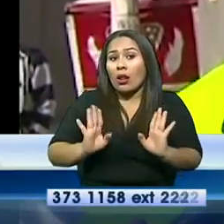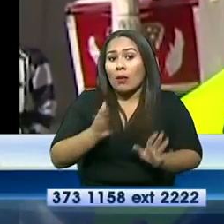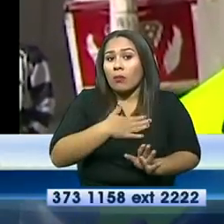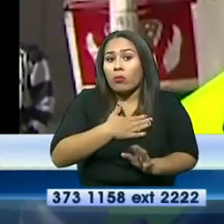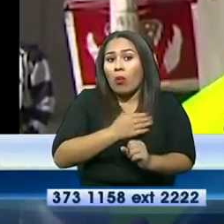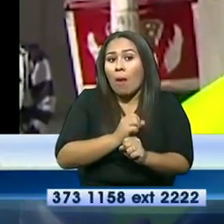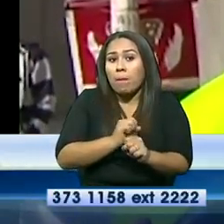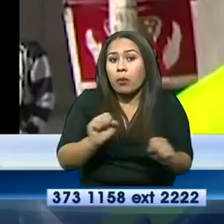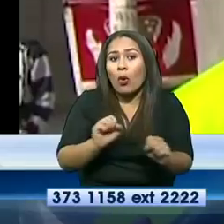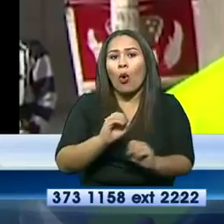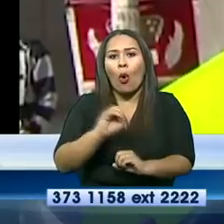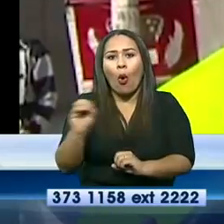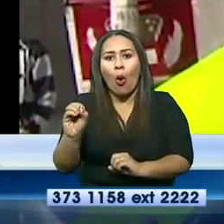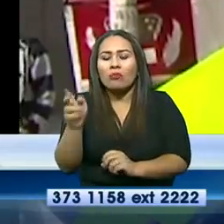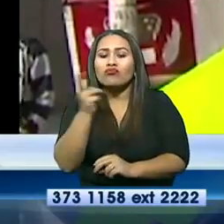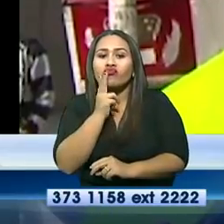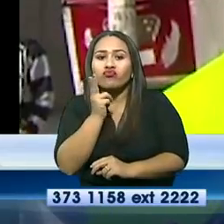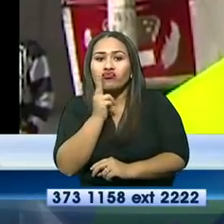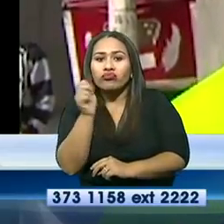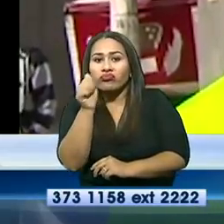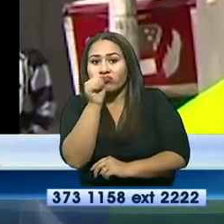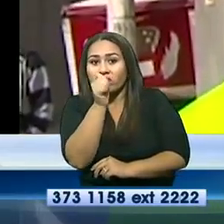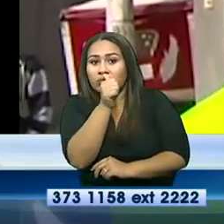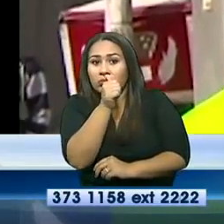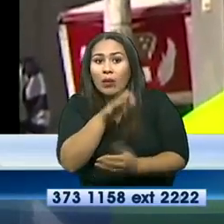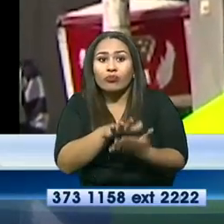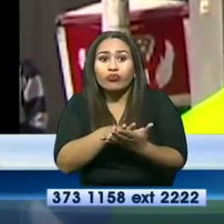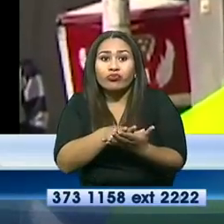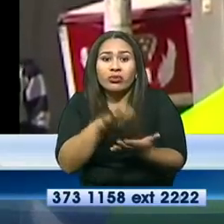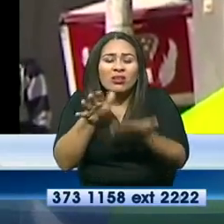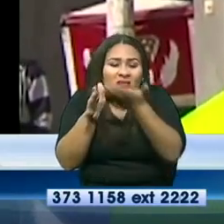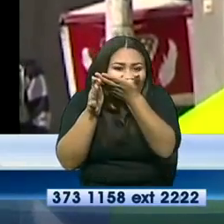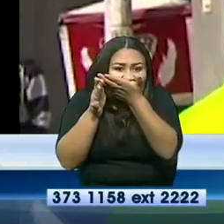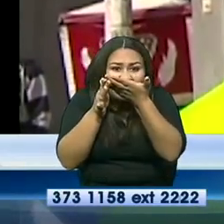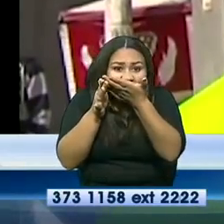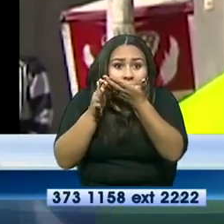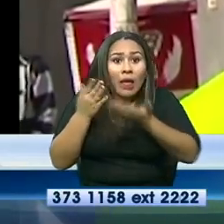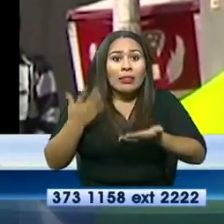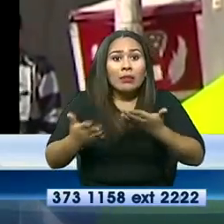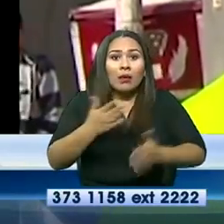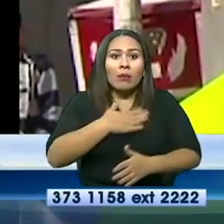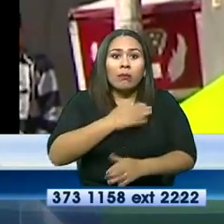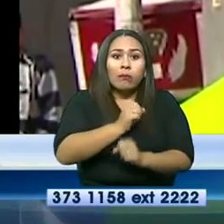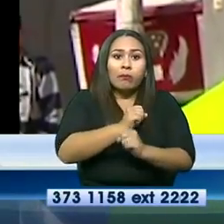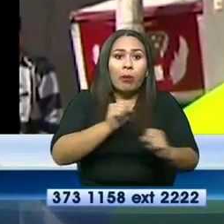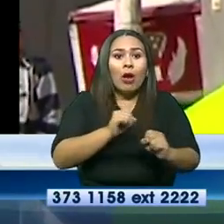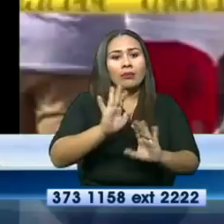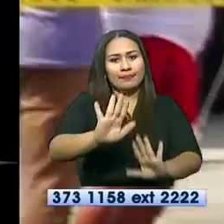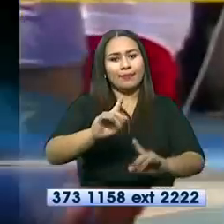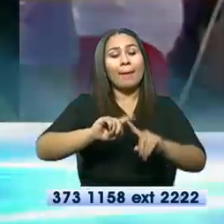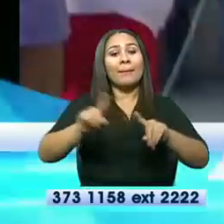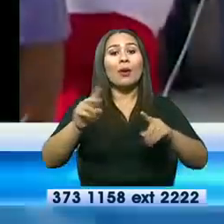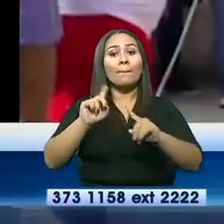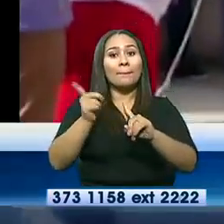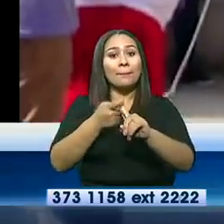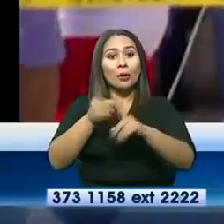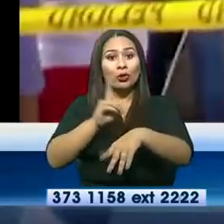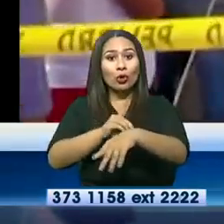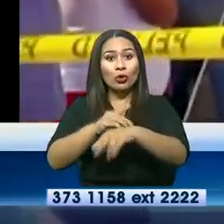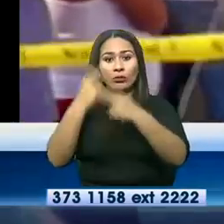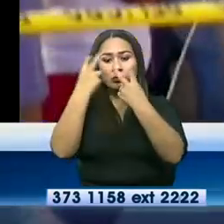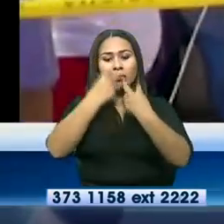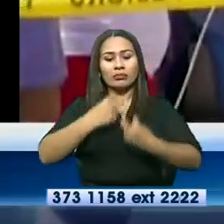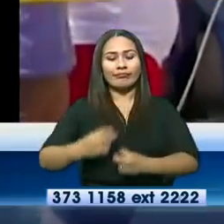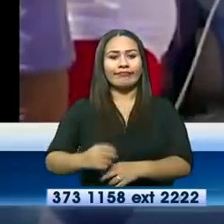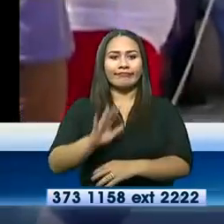de consumo de alguna sustancia estupefaciente psicotrópica. Todo eso se va a establecer luego de que se realice la práctica de la necropsia. Aunque otros moradores